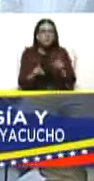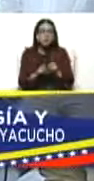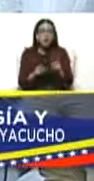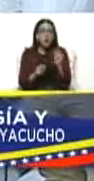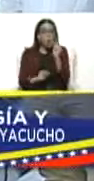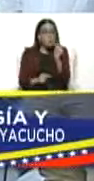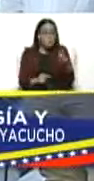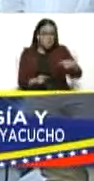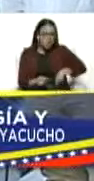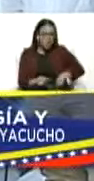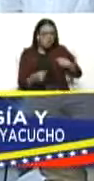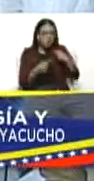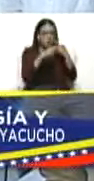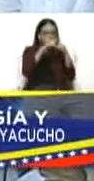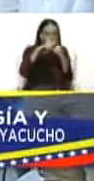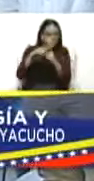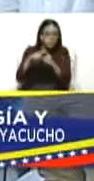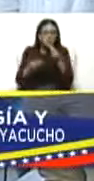tenemos.